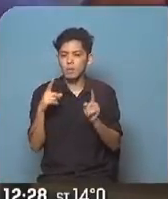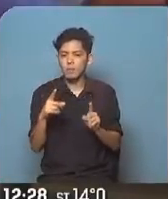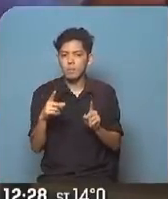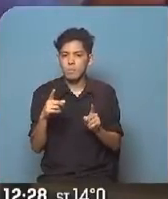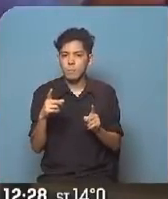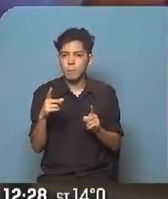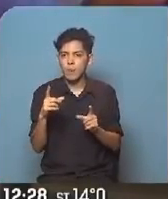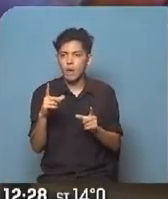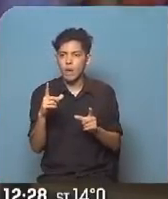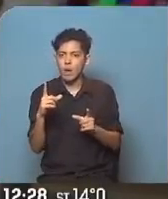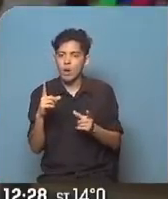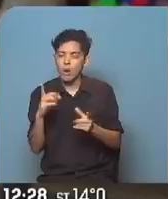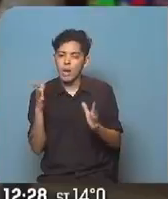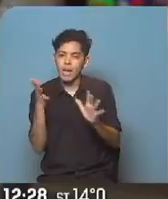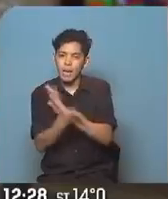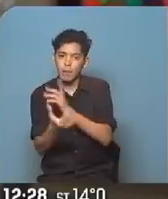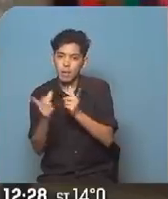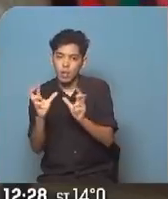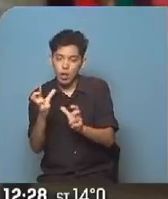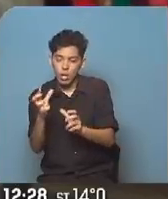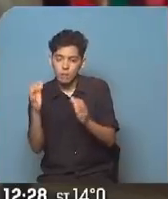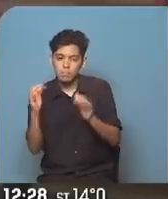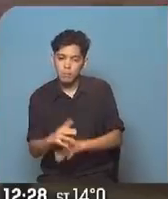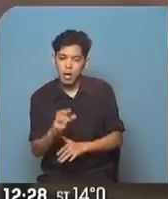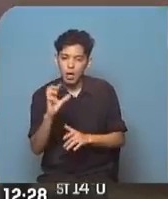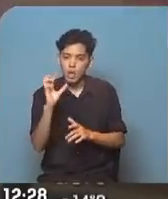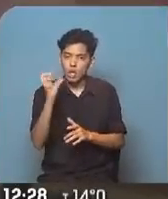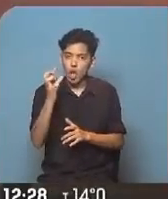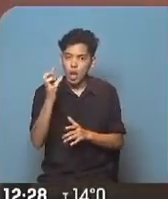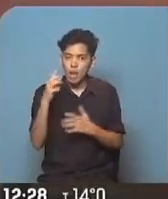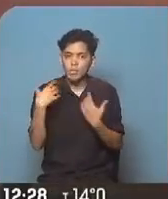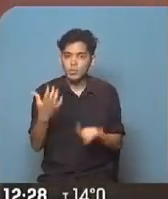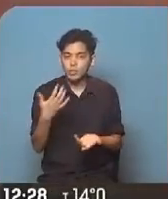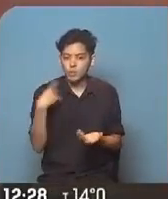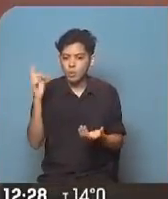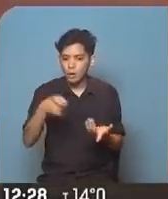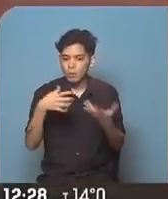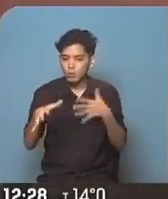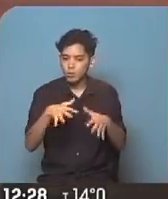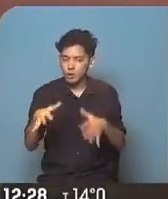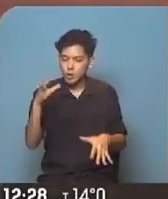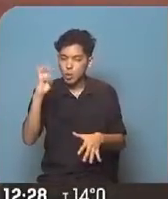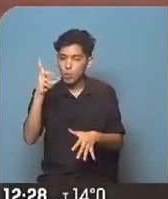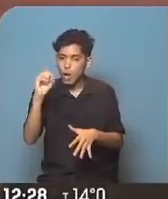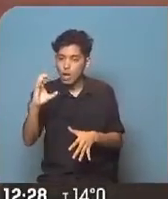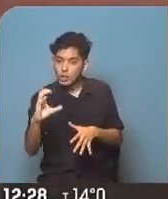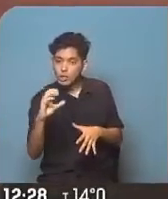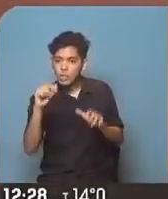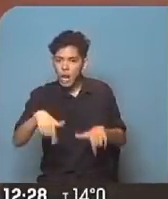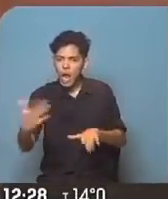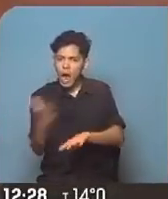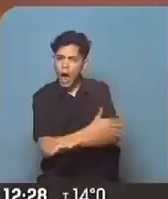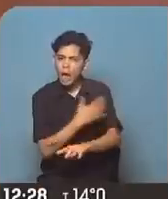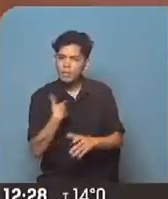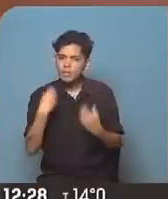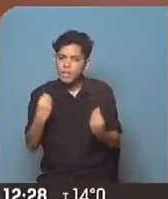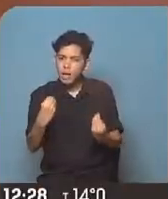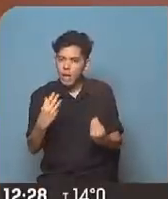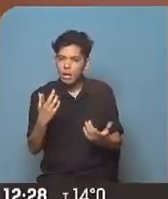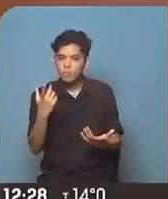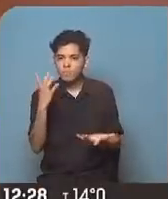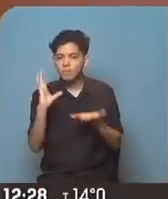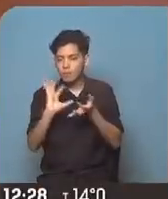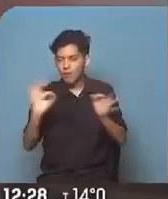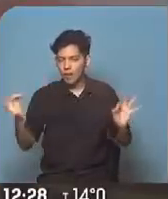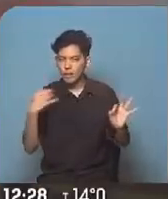van a tener presiones al alza porque cada vez va a haber menos liquidez. Y ya venimos de un contexto donde el Banco Central justamente lo que había hecho era permítanme la